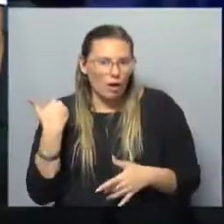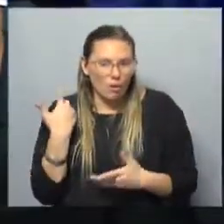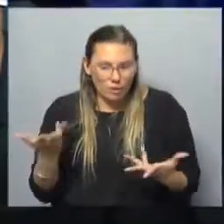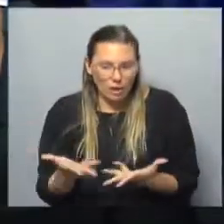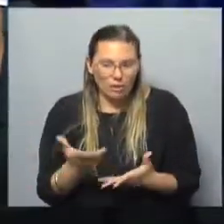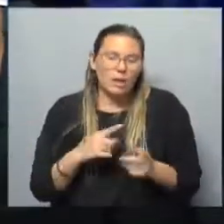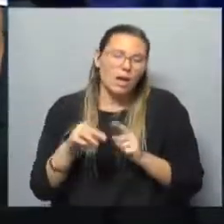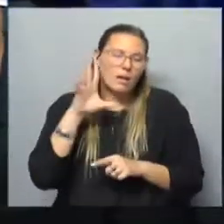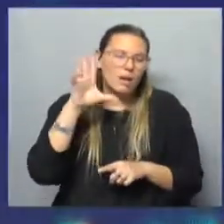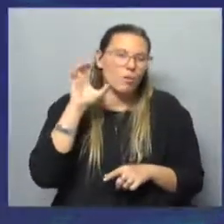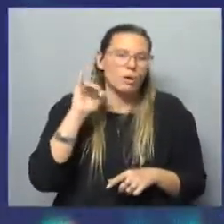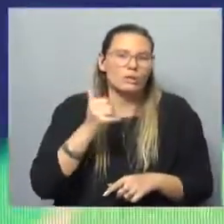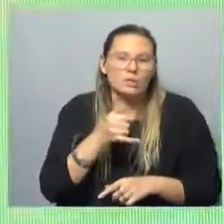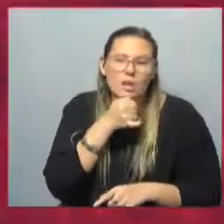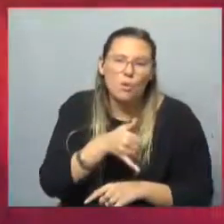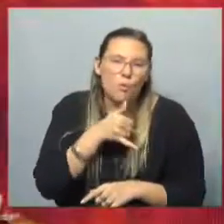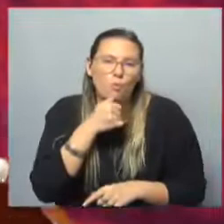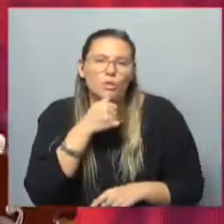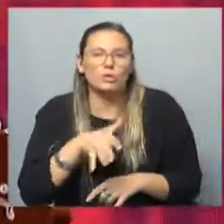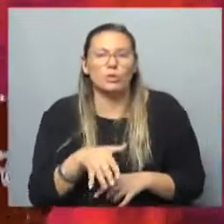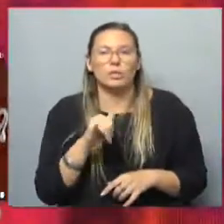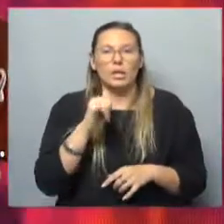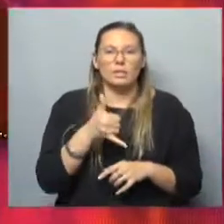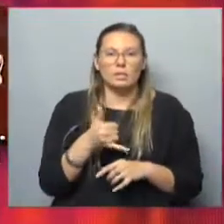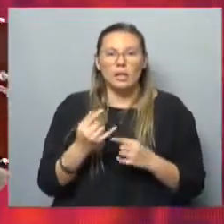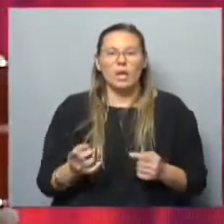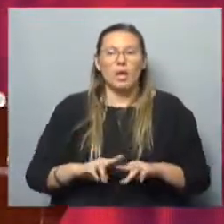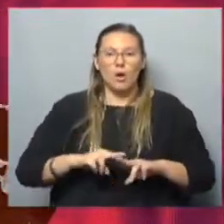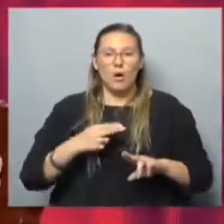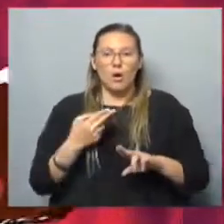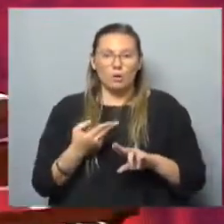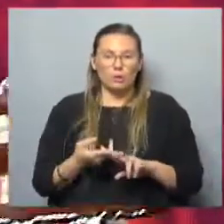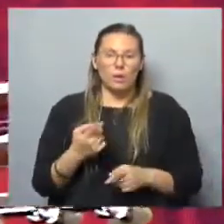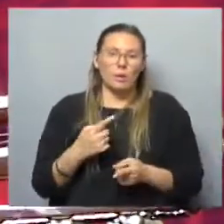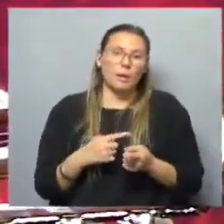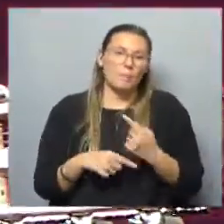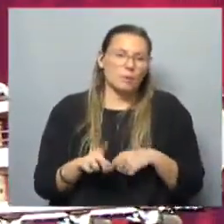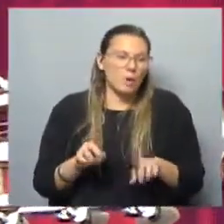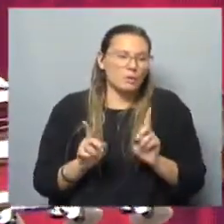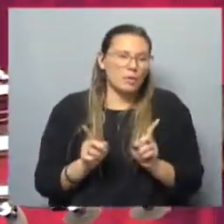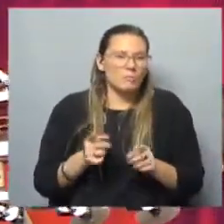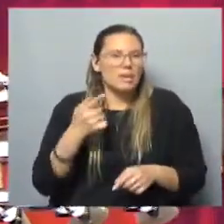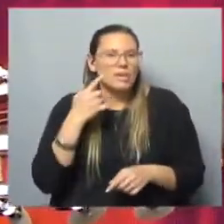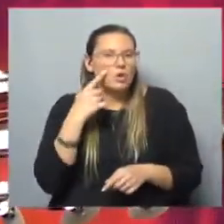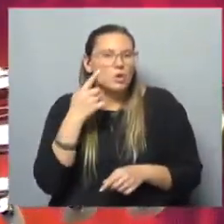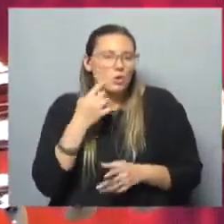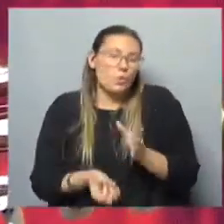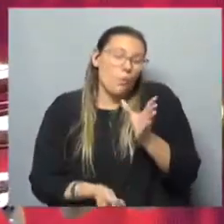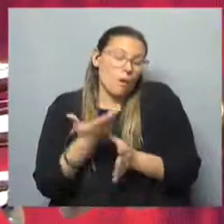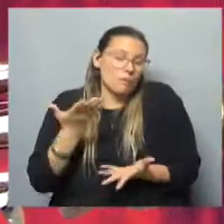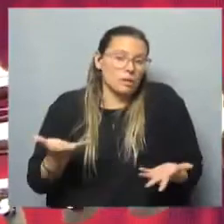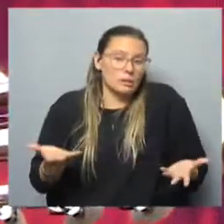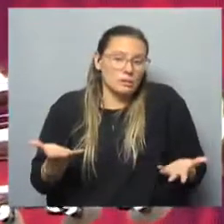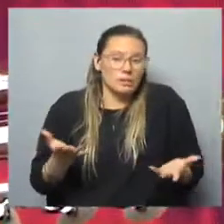muchos recuerdos y muchas anécdotas que vuelven a pasar, pero bueno, al mismo tiempo vivencias nuevas